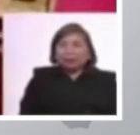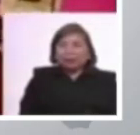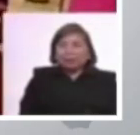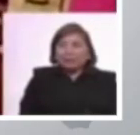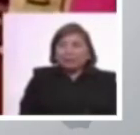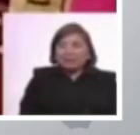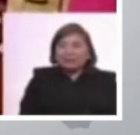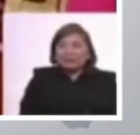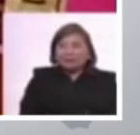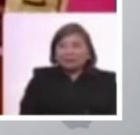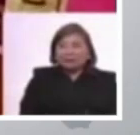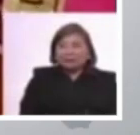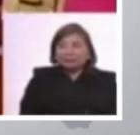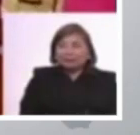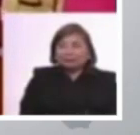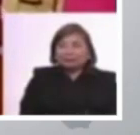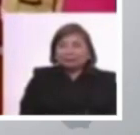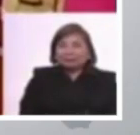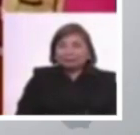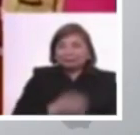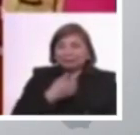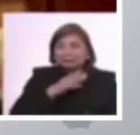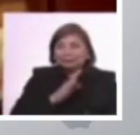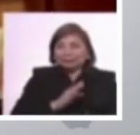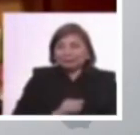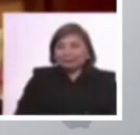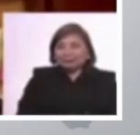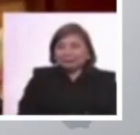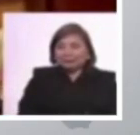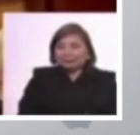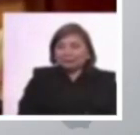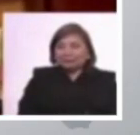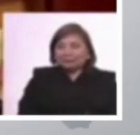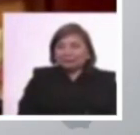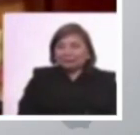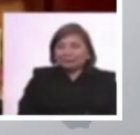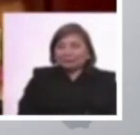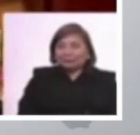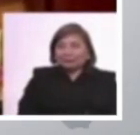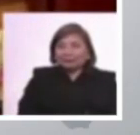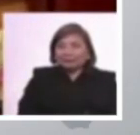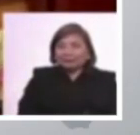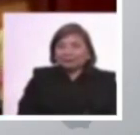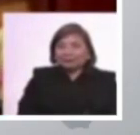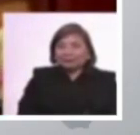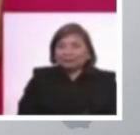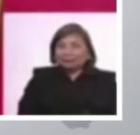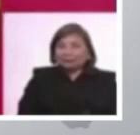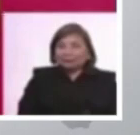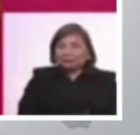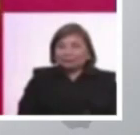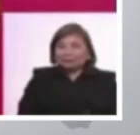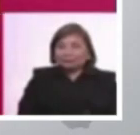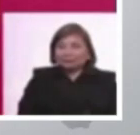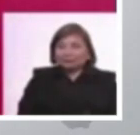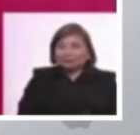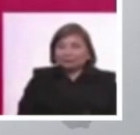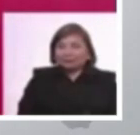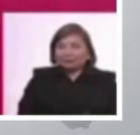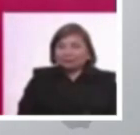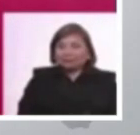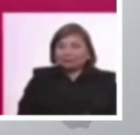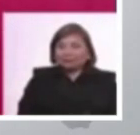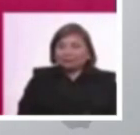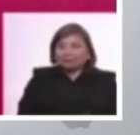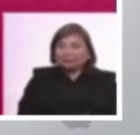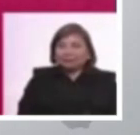la actual presidenta no tiene precisamente un respaldo de partido, de correligionarios. Se peleó con el Perú Libre, por lo cual